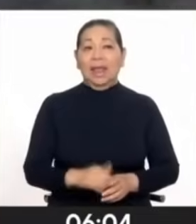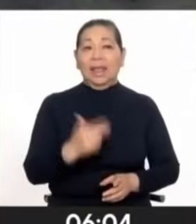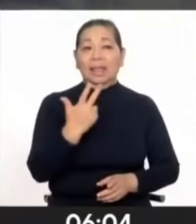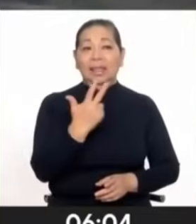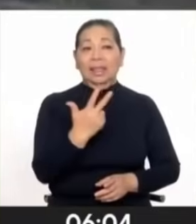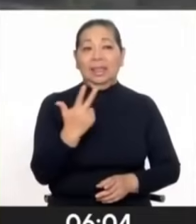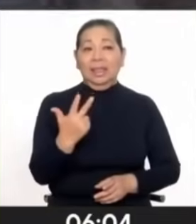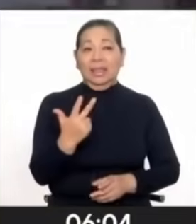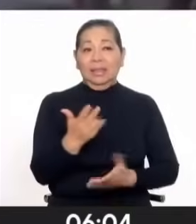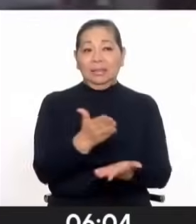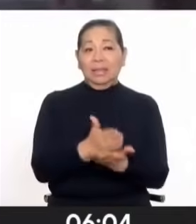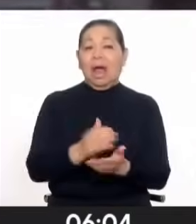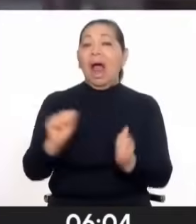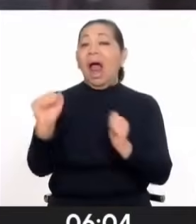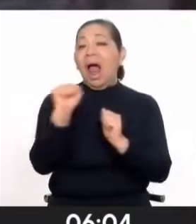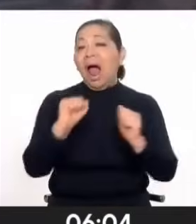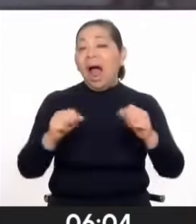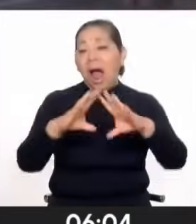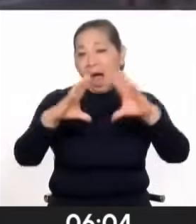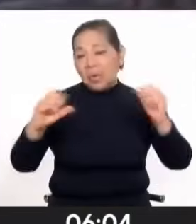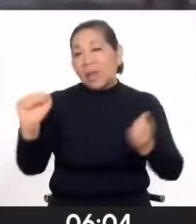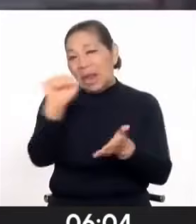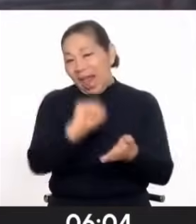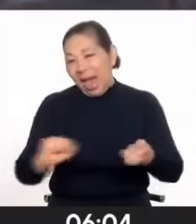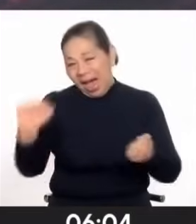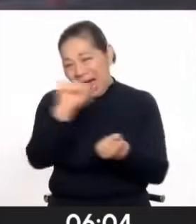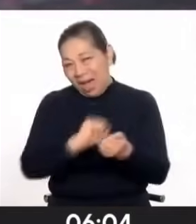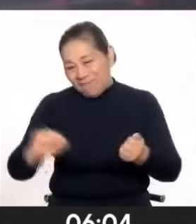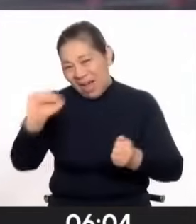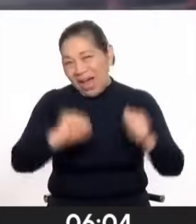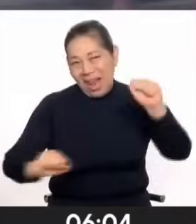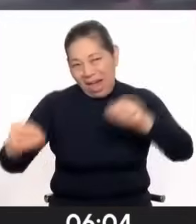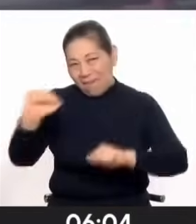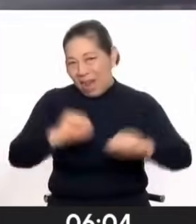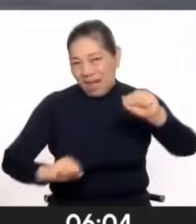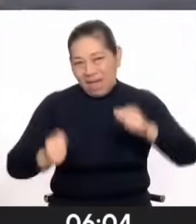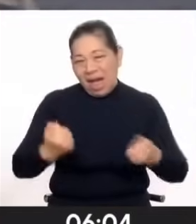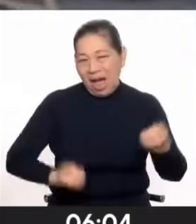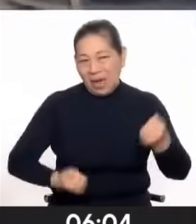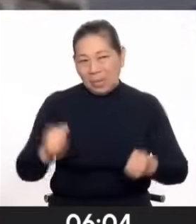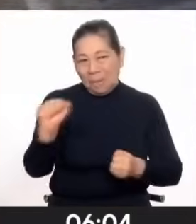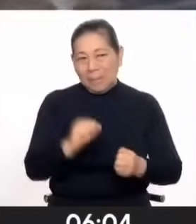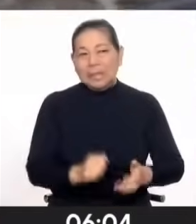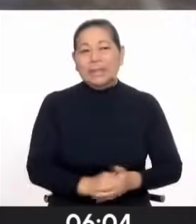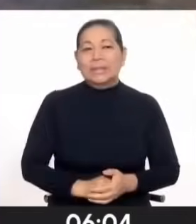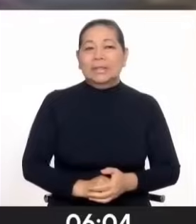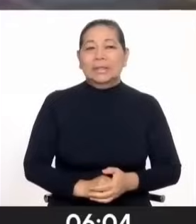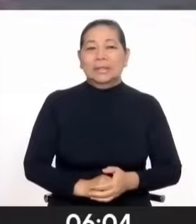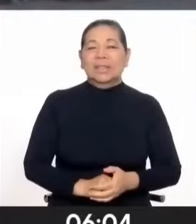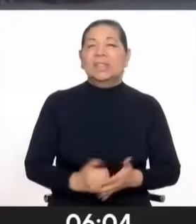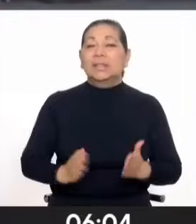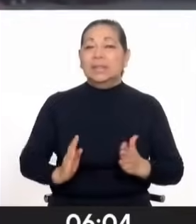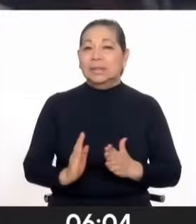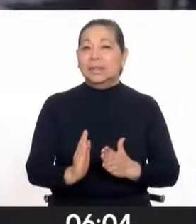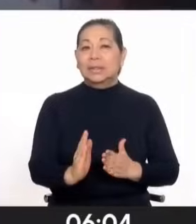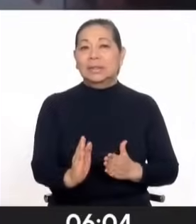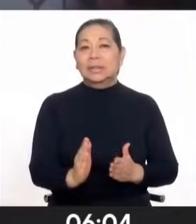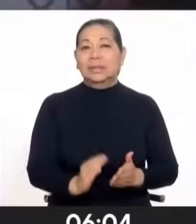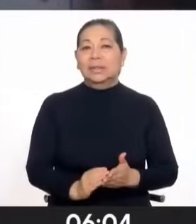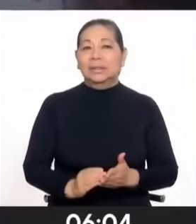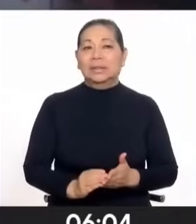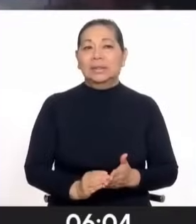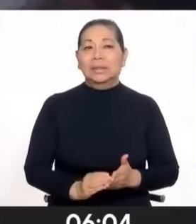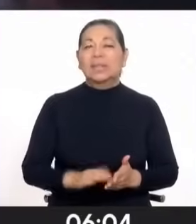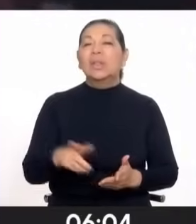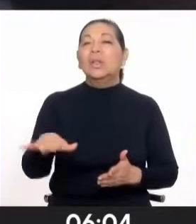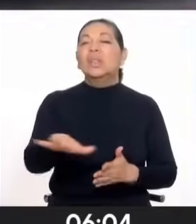33 car wash, lavado. Bueno, daban a conocer el servicio que brindaba en este sector. Estamos en el distrito de San Juan